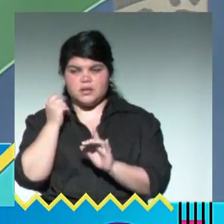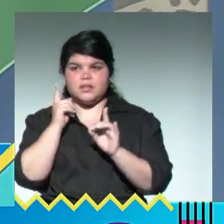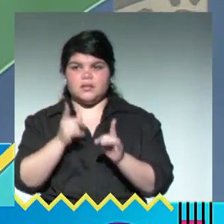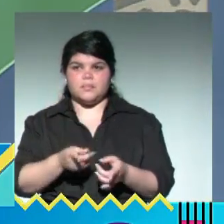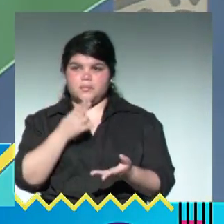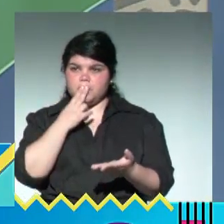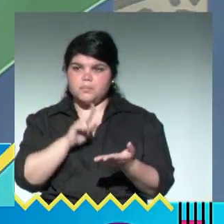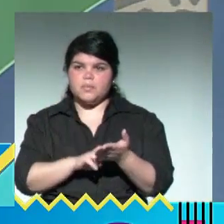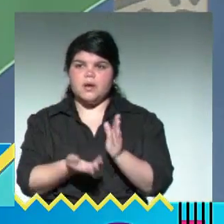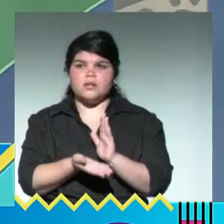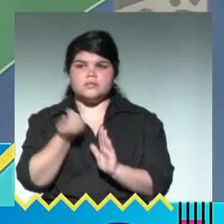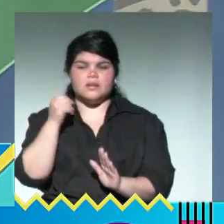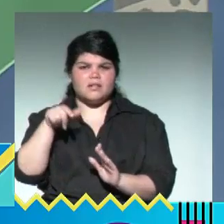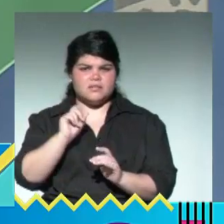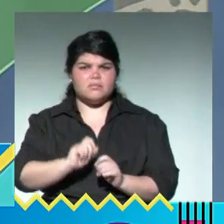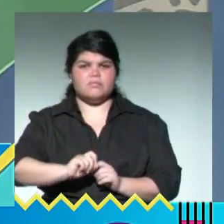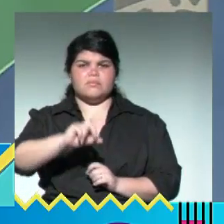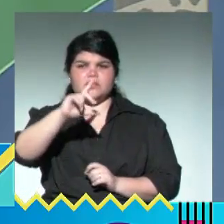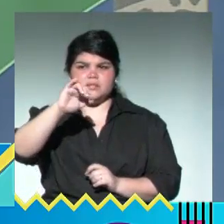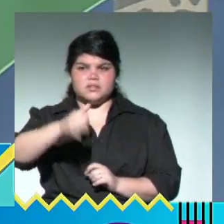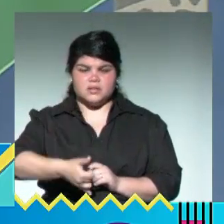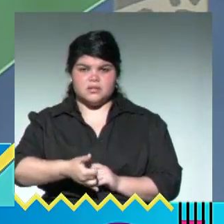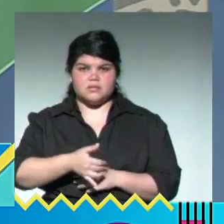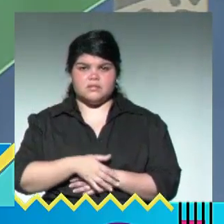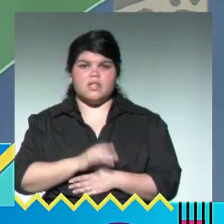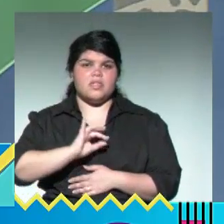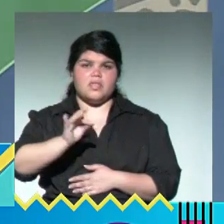retenciones aumentaron muchísimo el déficit.